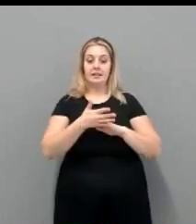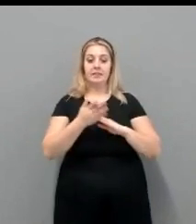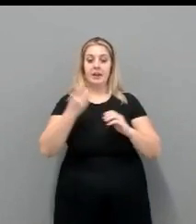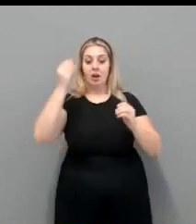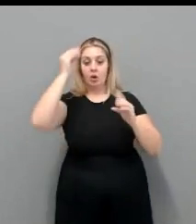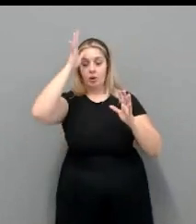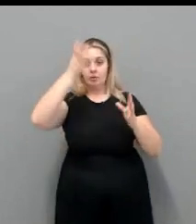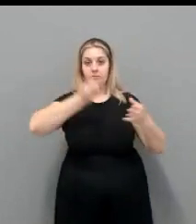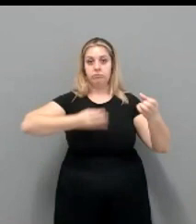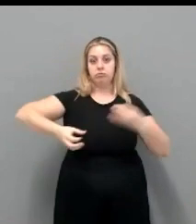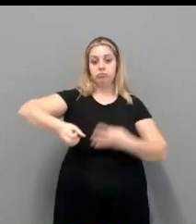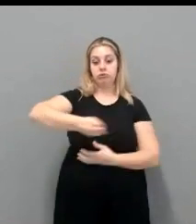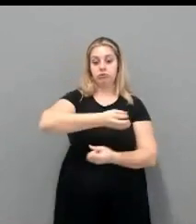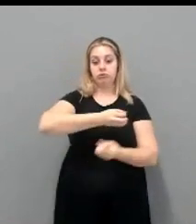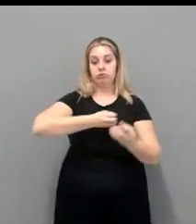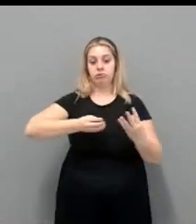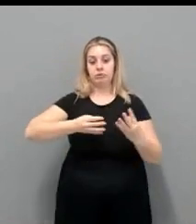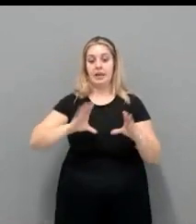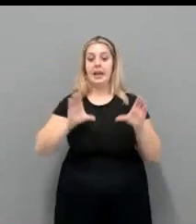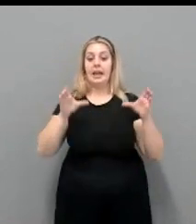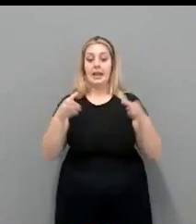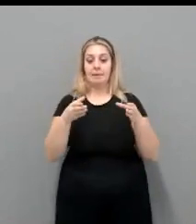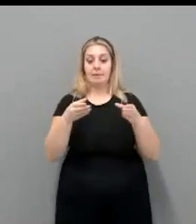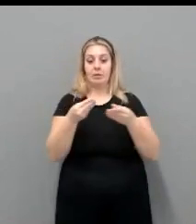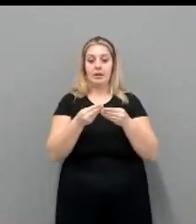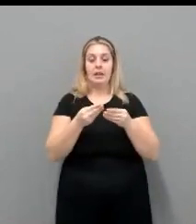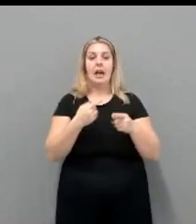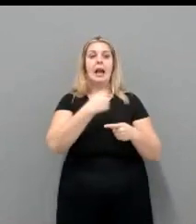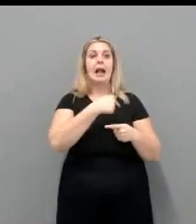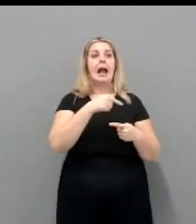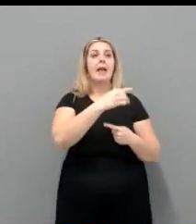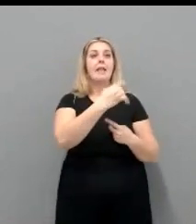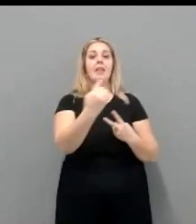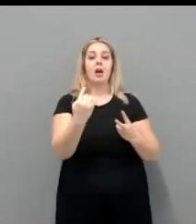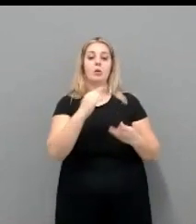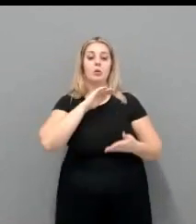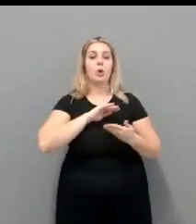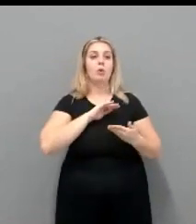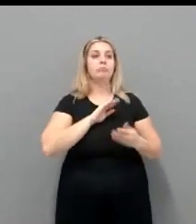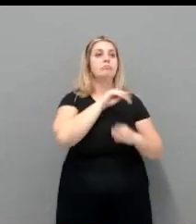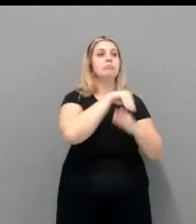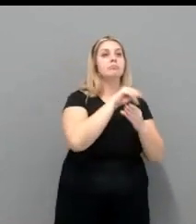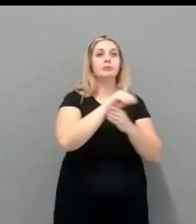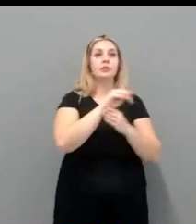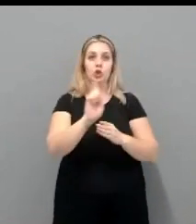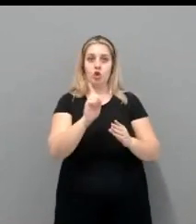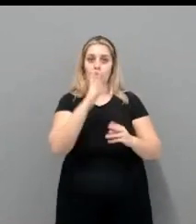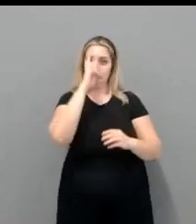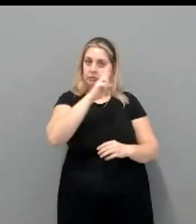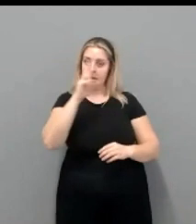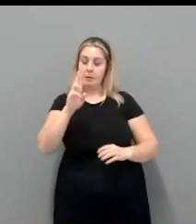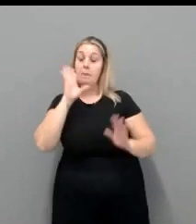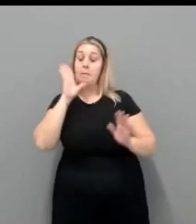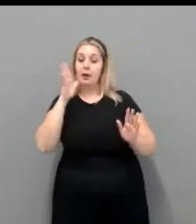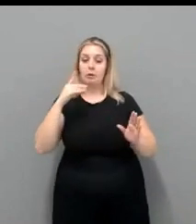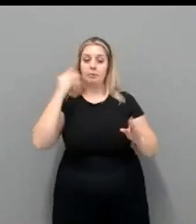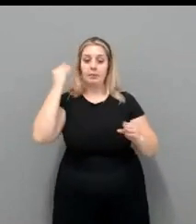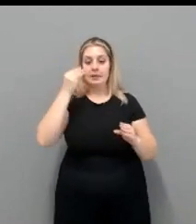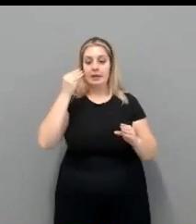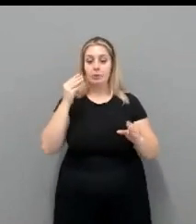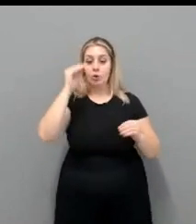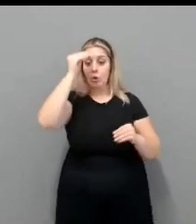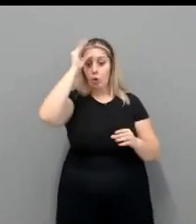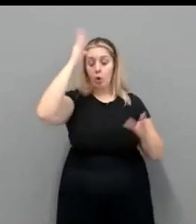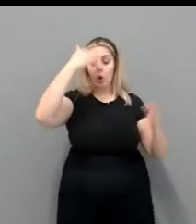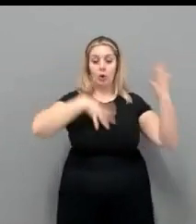de unos a otros y trabajan en equipo, sin meterse cada uno en el campo del otro, pero donde entendemos que todos los